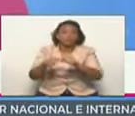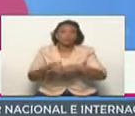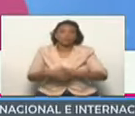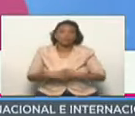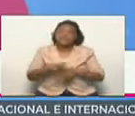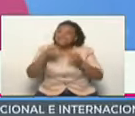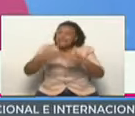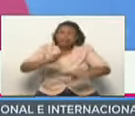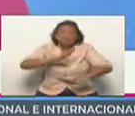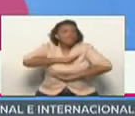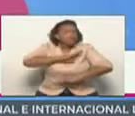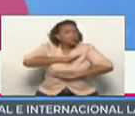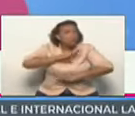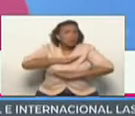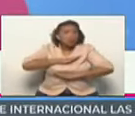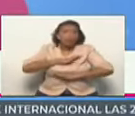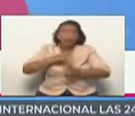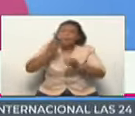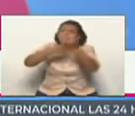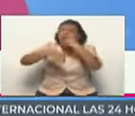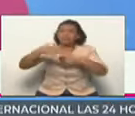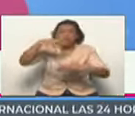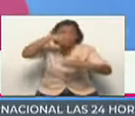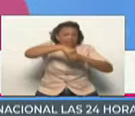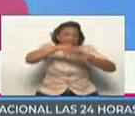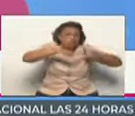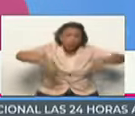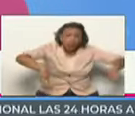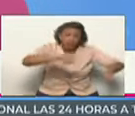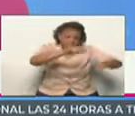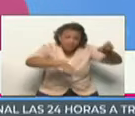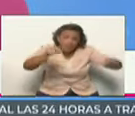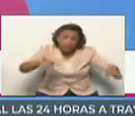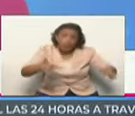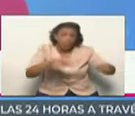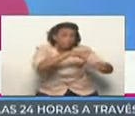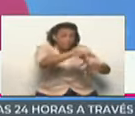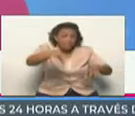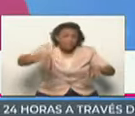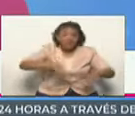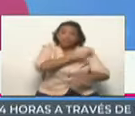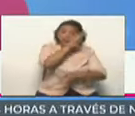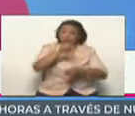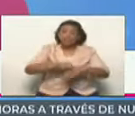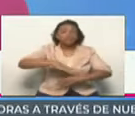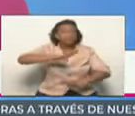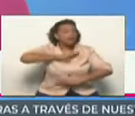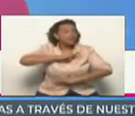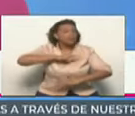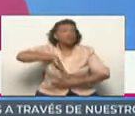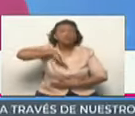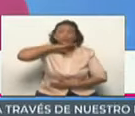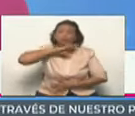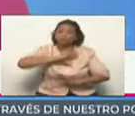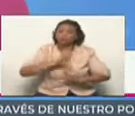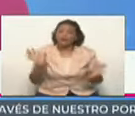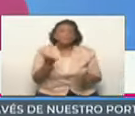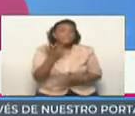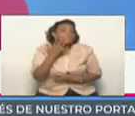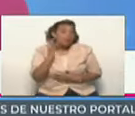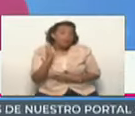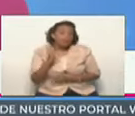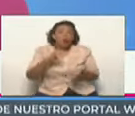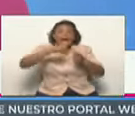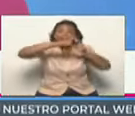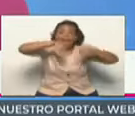Seguir satisfaciendo un mercado interno fuerte con producto nacional. Por ejemplo, todos los